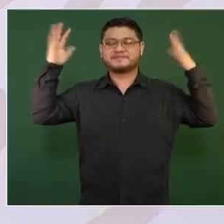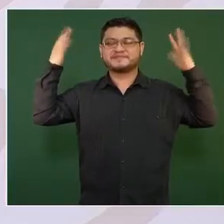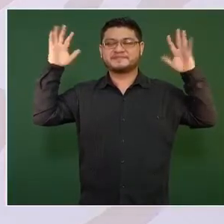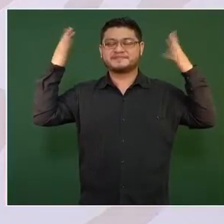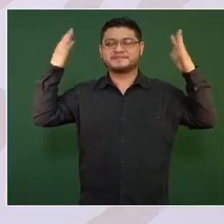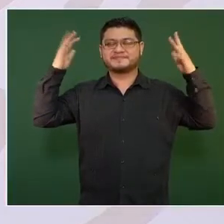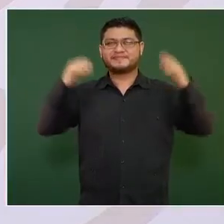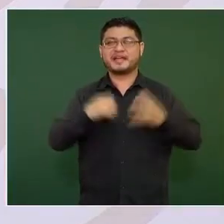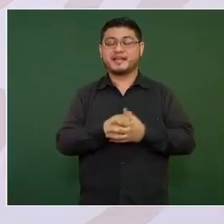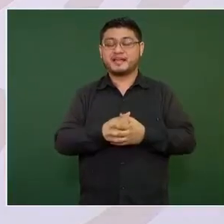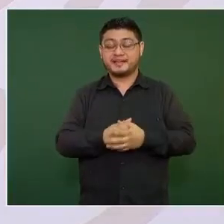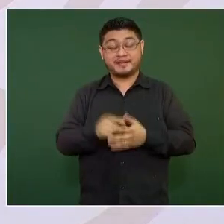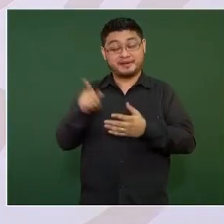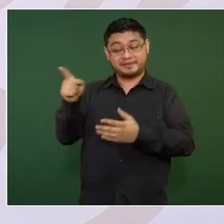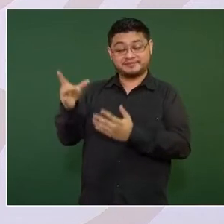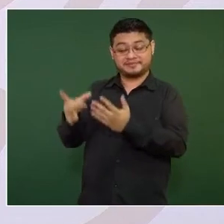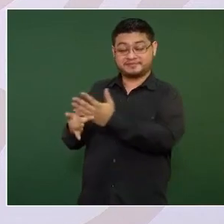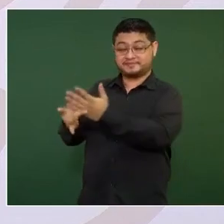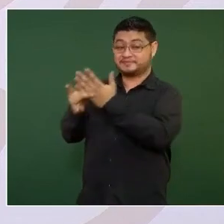Pero lo que me dijo